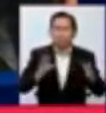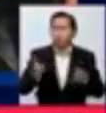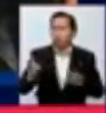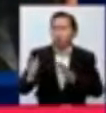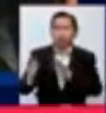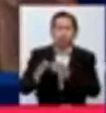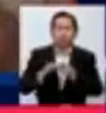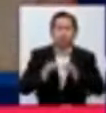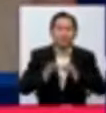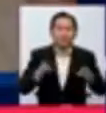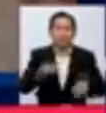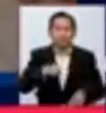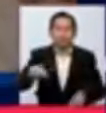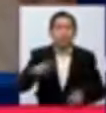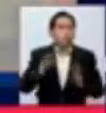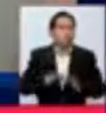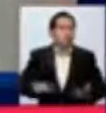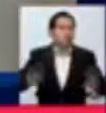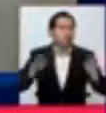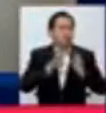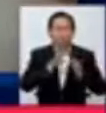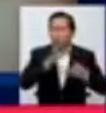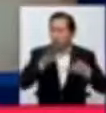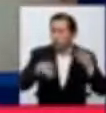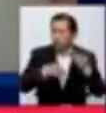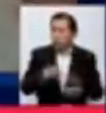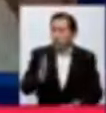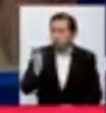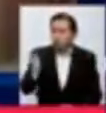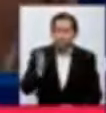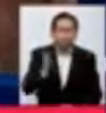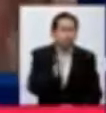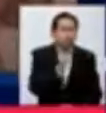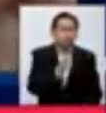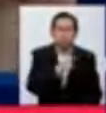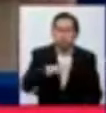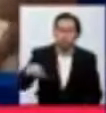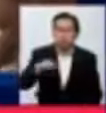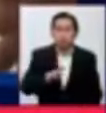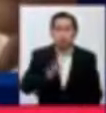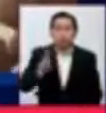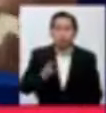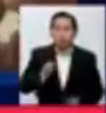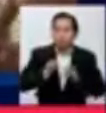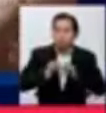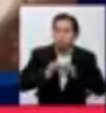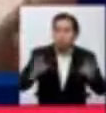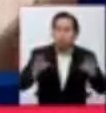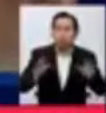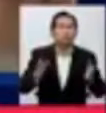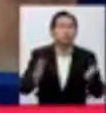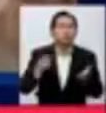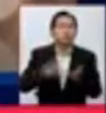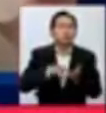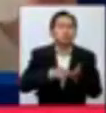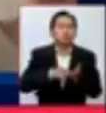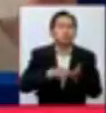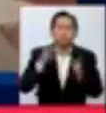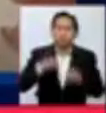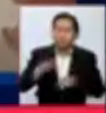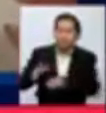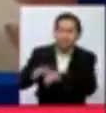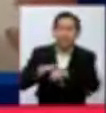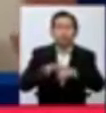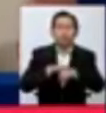comunitarias. Es importante también utilizar todos estos mecanismos para poder llegar con procesos, no solamente como mensajes,